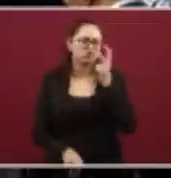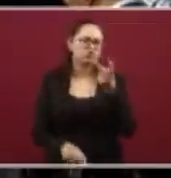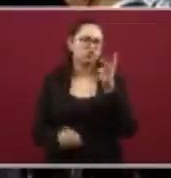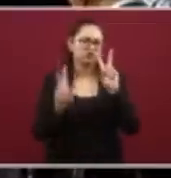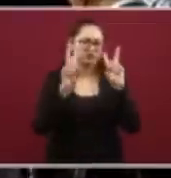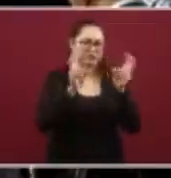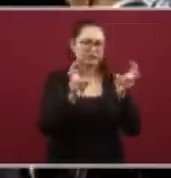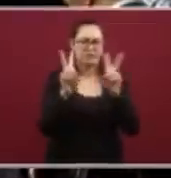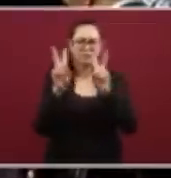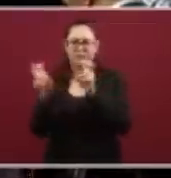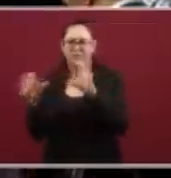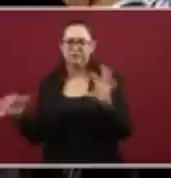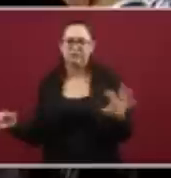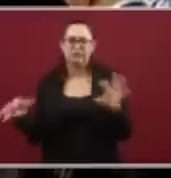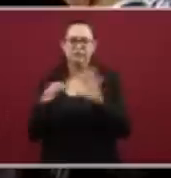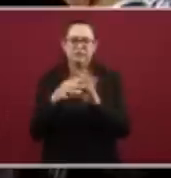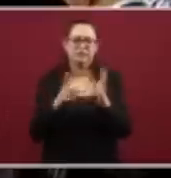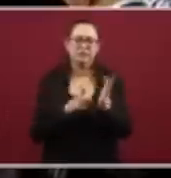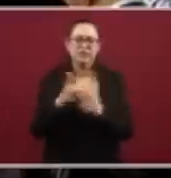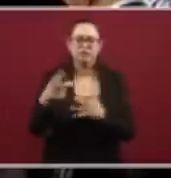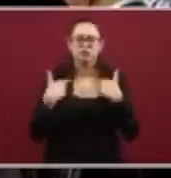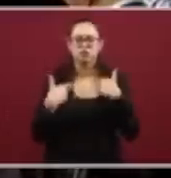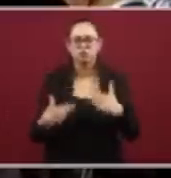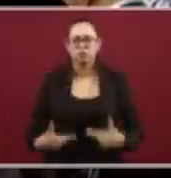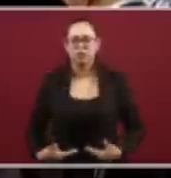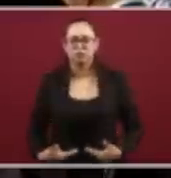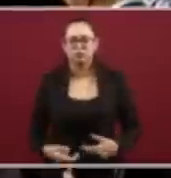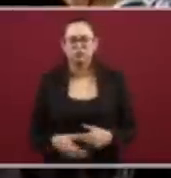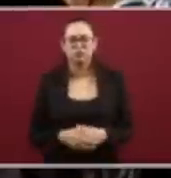vinculados con derechos humanos